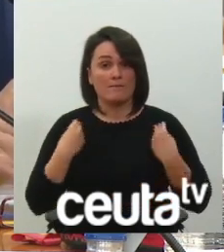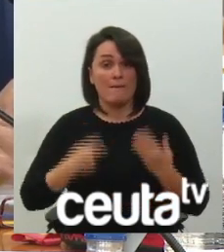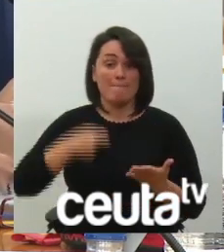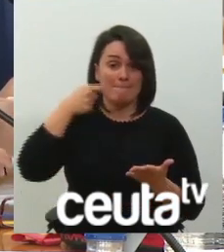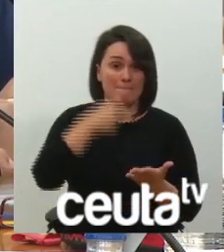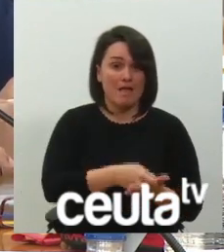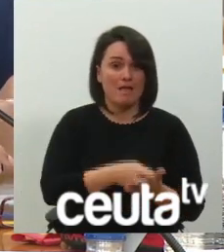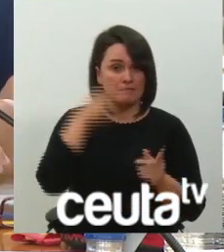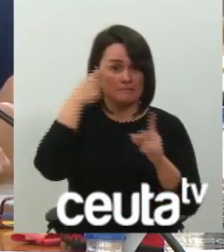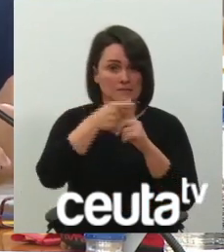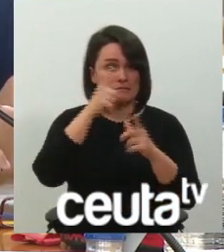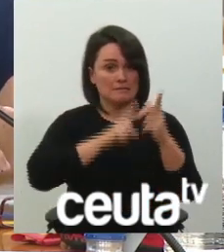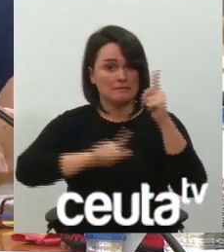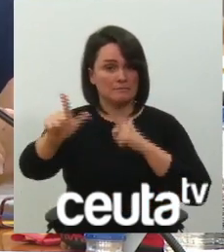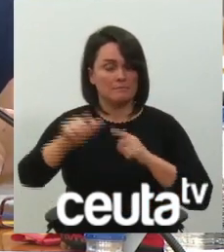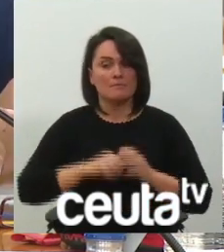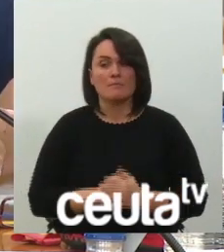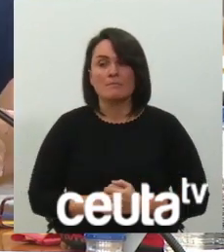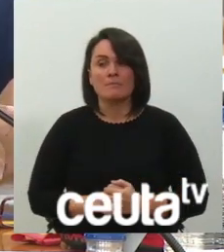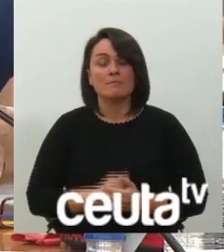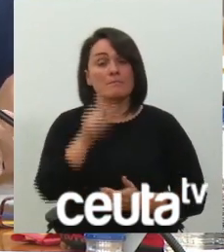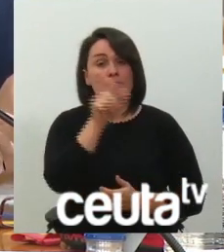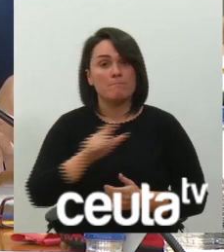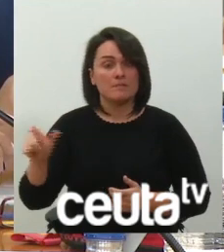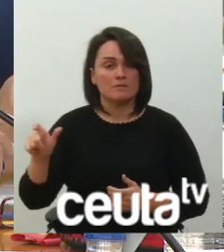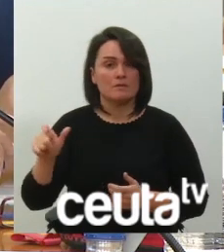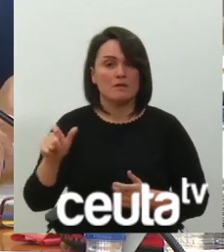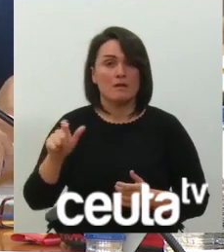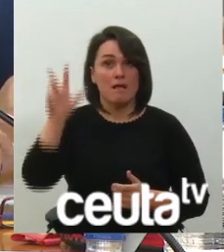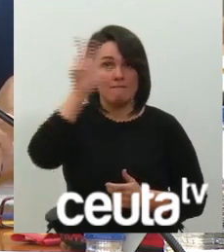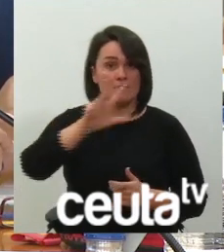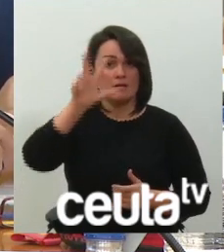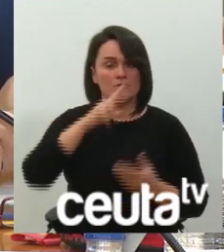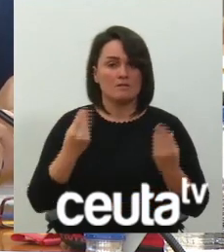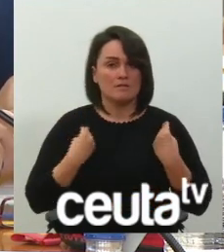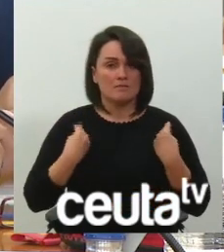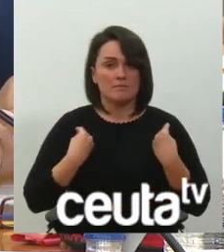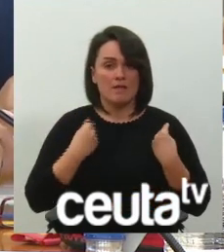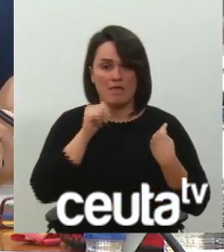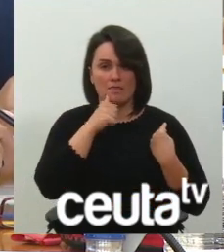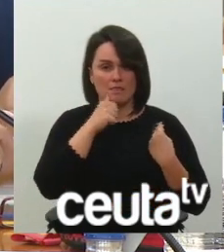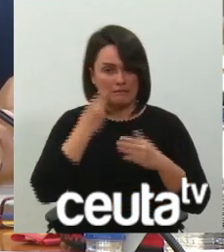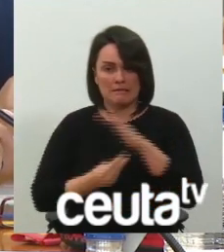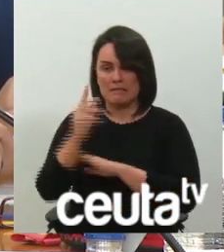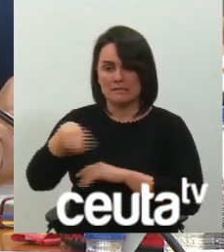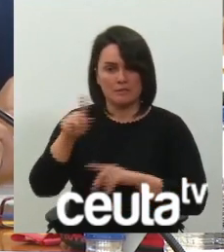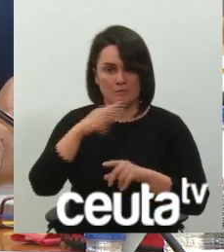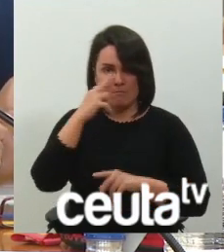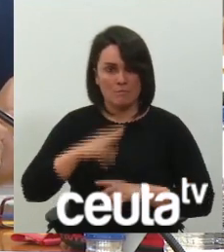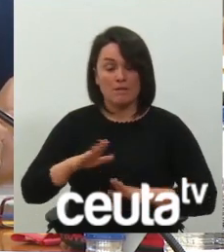los residentes en la península sean ceutíes o no lo sean tienen que pagar